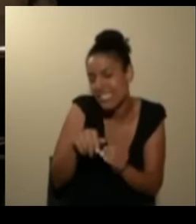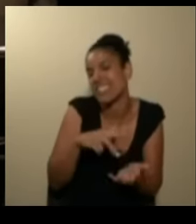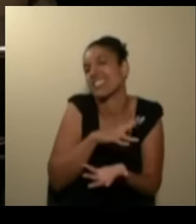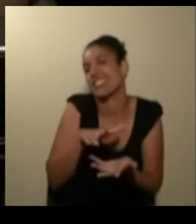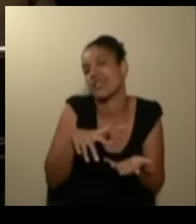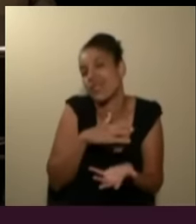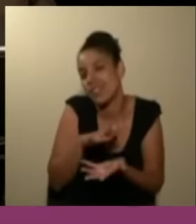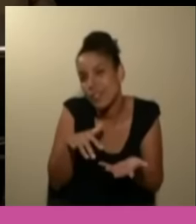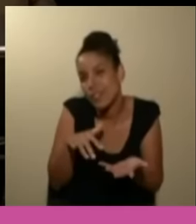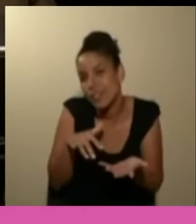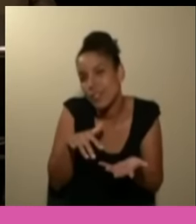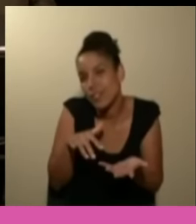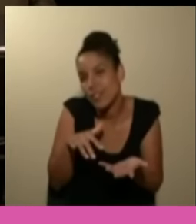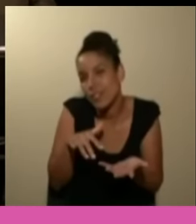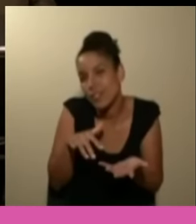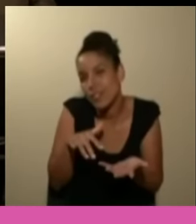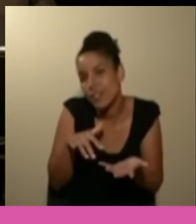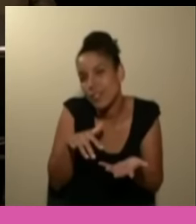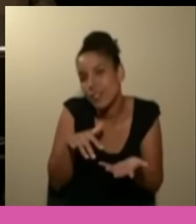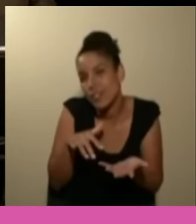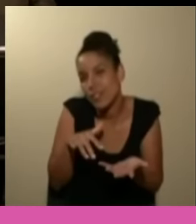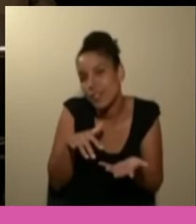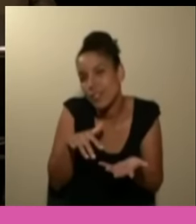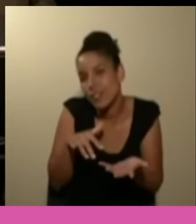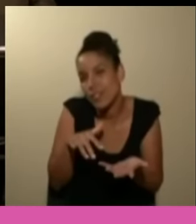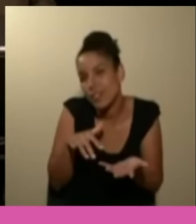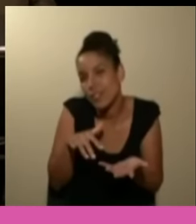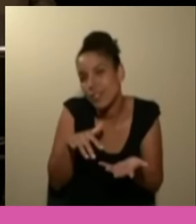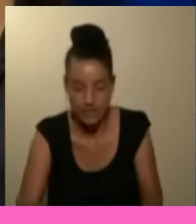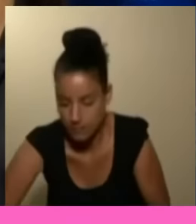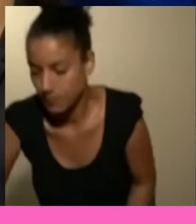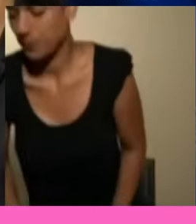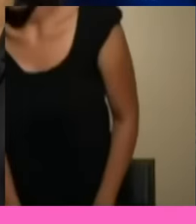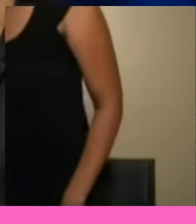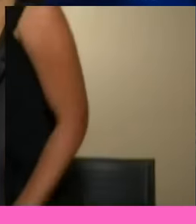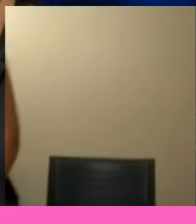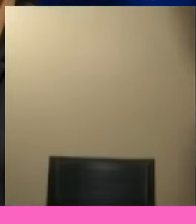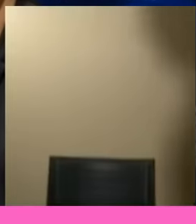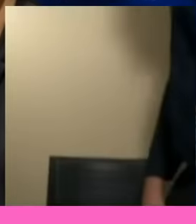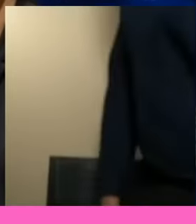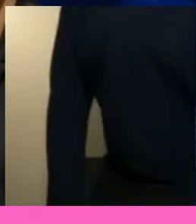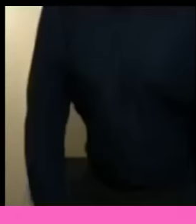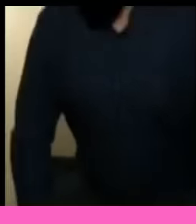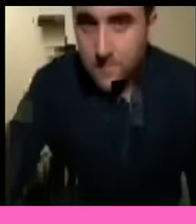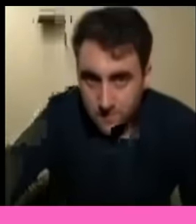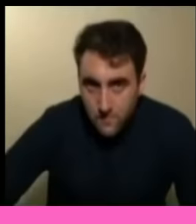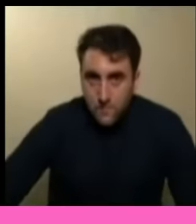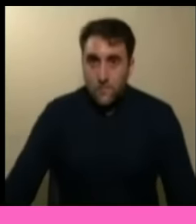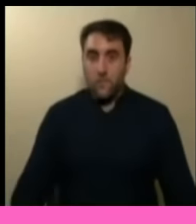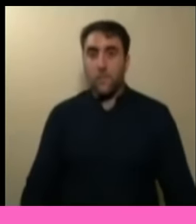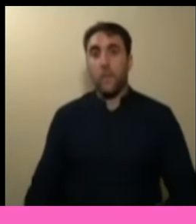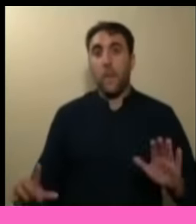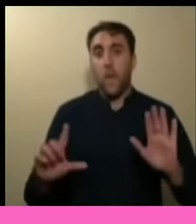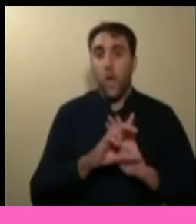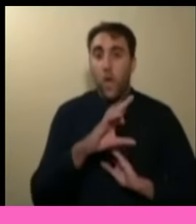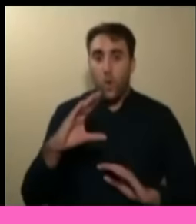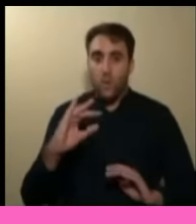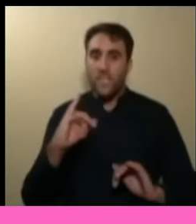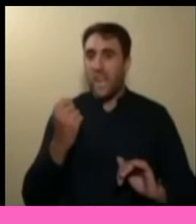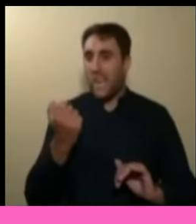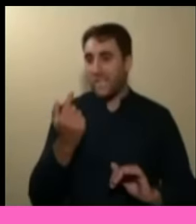ayudan y agravan el tema carcelario. Gracias, senador Vergara. Tienes 1 minuto para responder el senador Penades. La LUC hace casi 2 años que